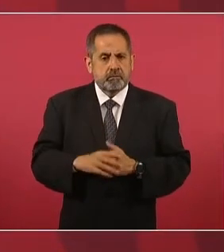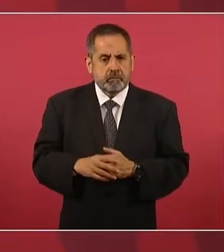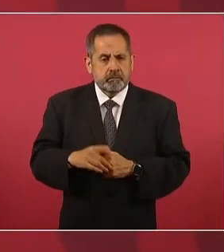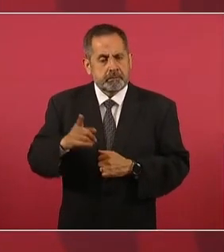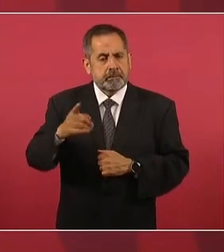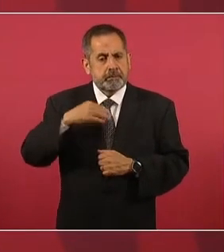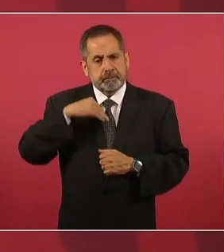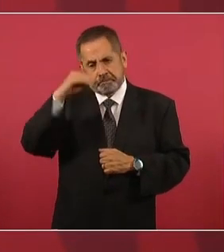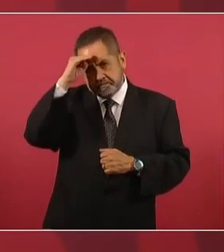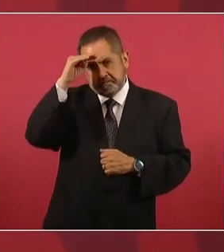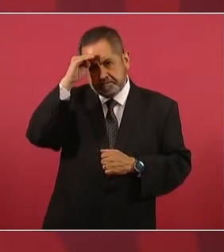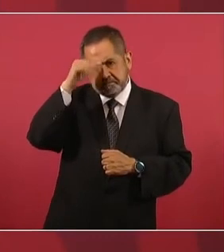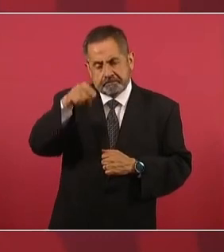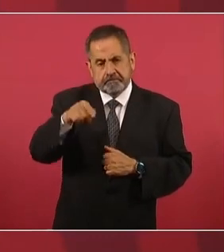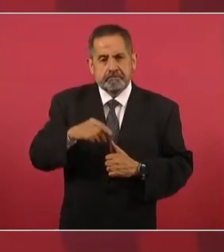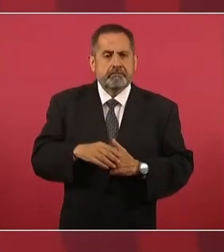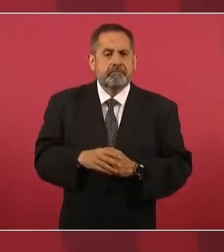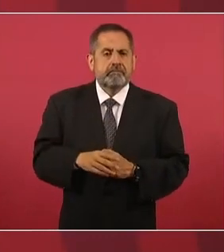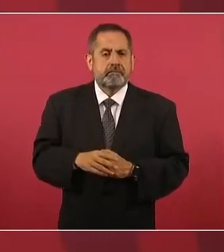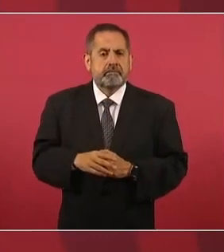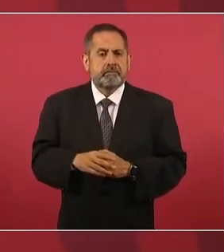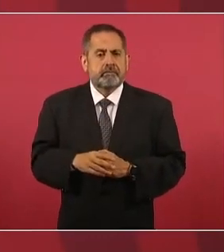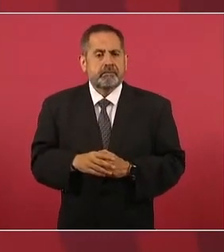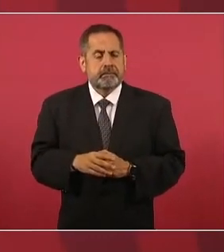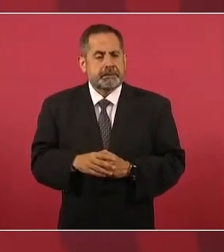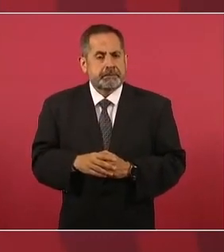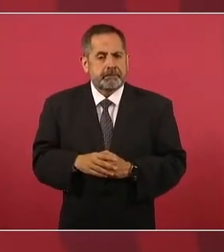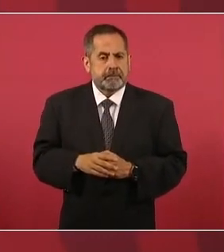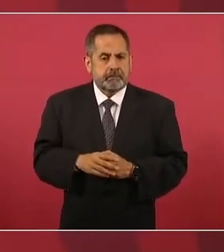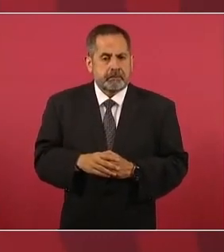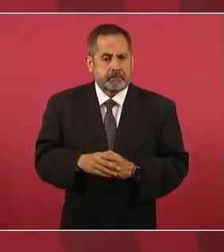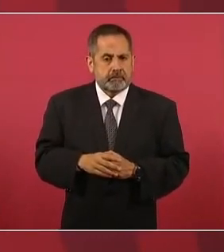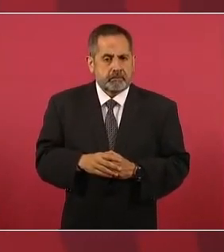Pienso que antes de